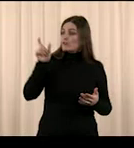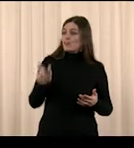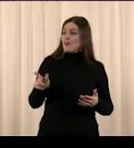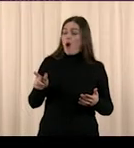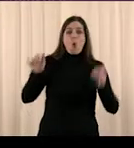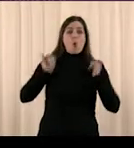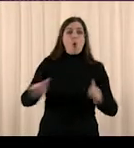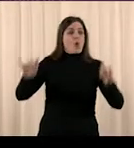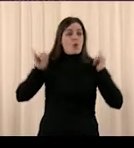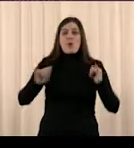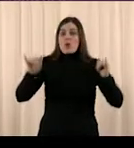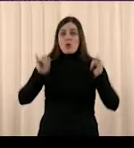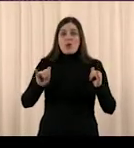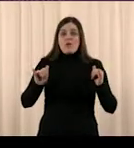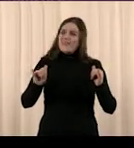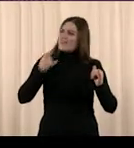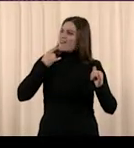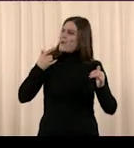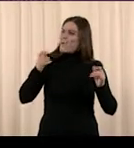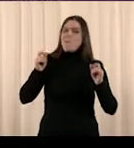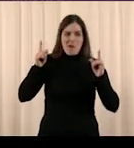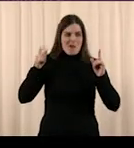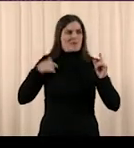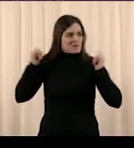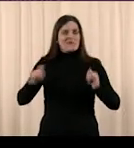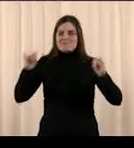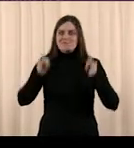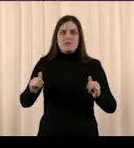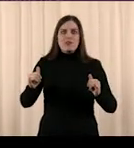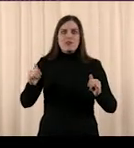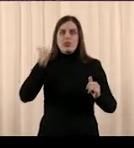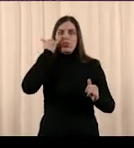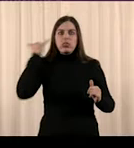estás disfrutando, no dices, oh, estoy disfrutando.